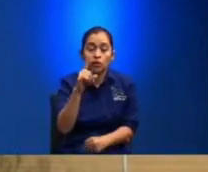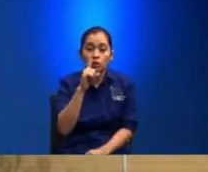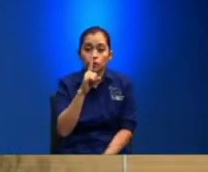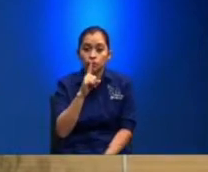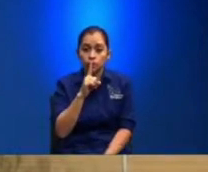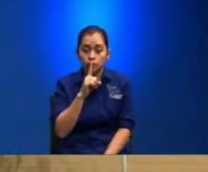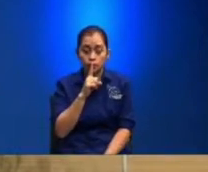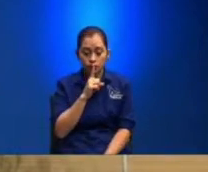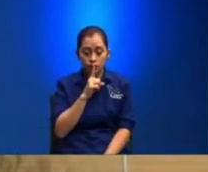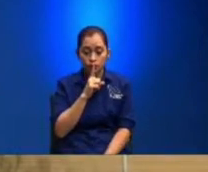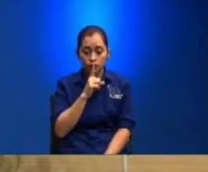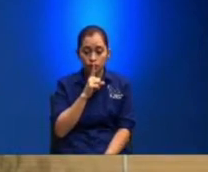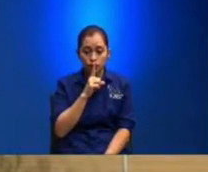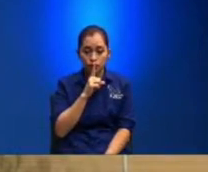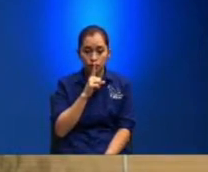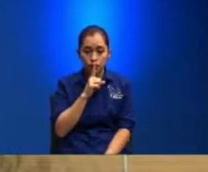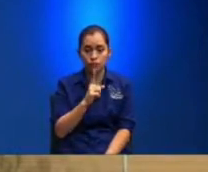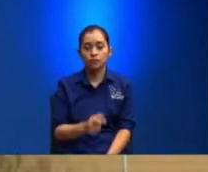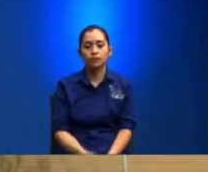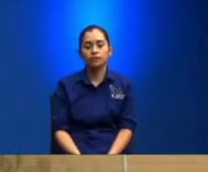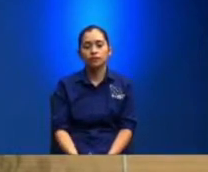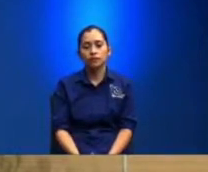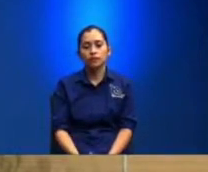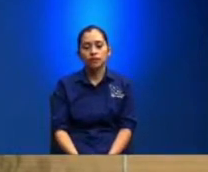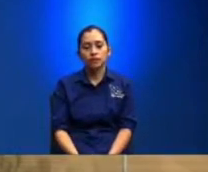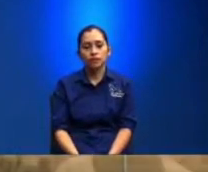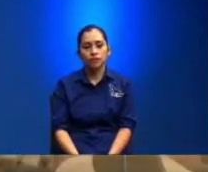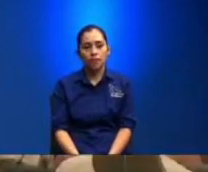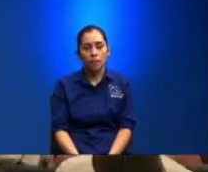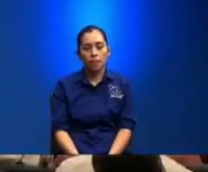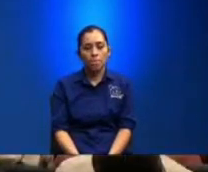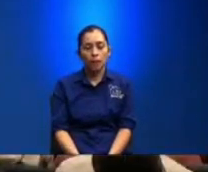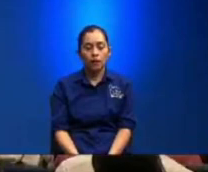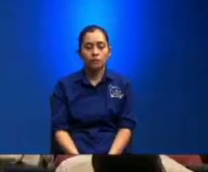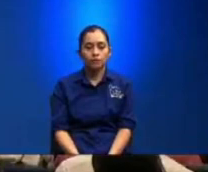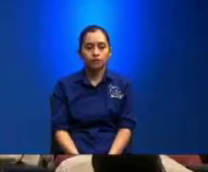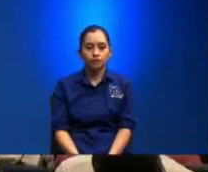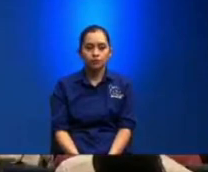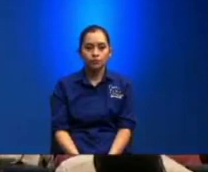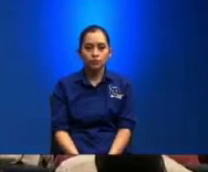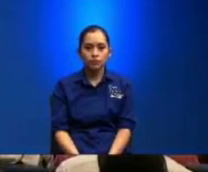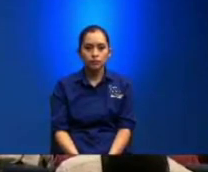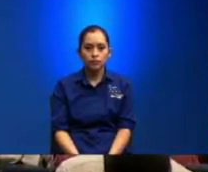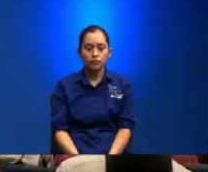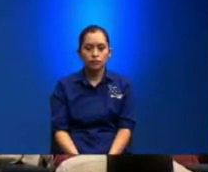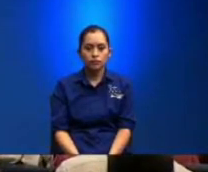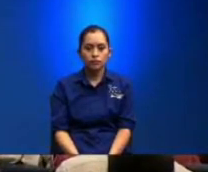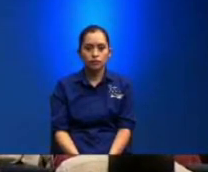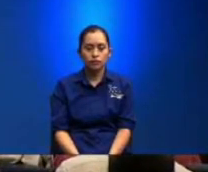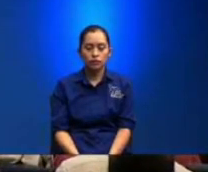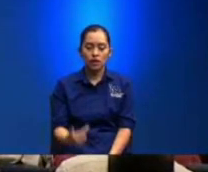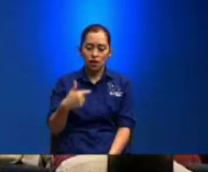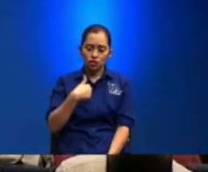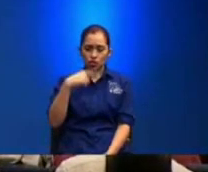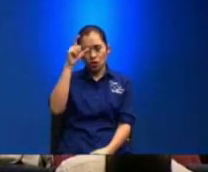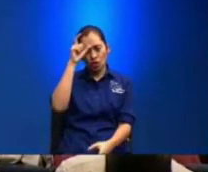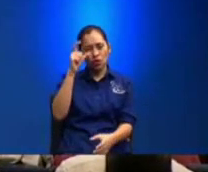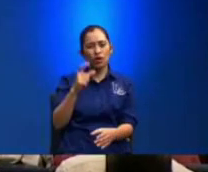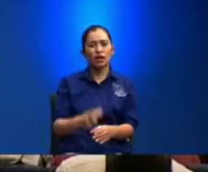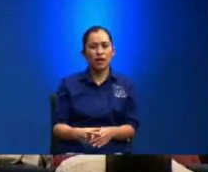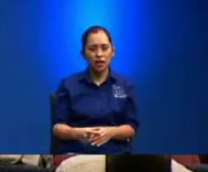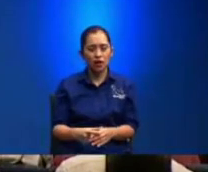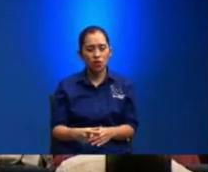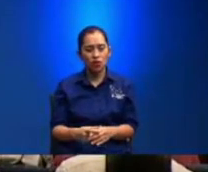insulto hermano que insulto entonces yo creo que es un insulto caminar sin definición en el